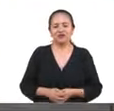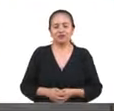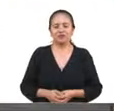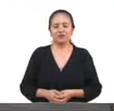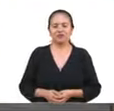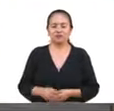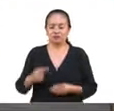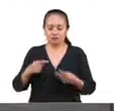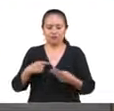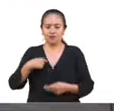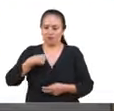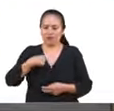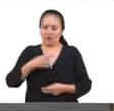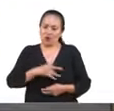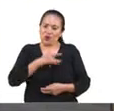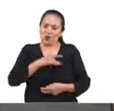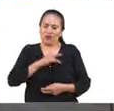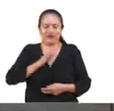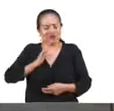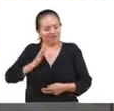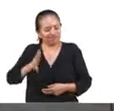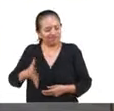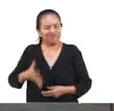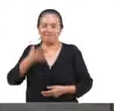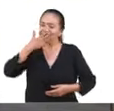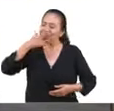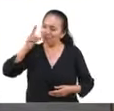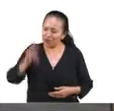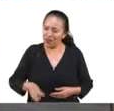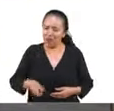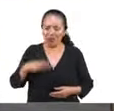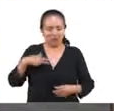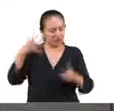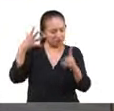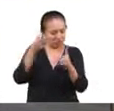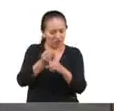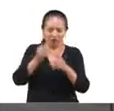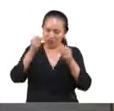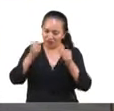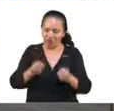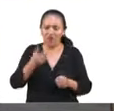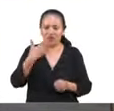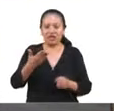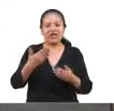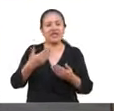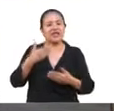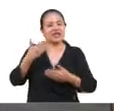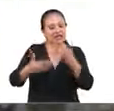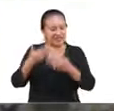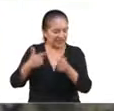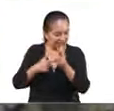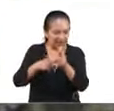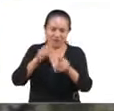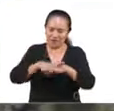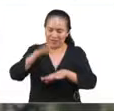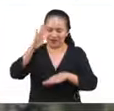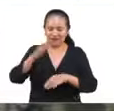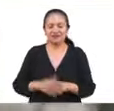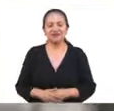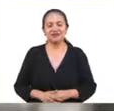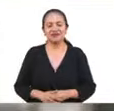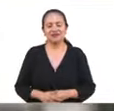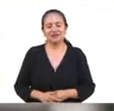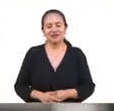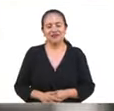muy orgullosa de que hayamos logrado lo que nos hayamos propuesto y pues queremos seguir más para adelante.